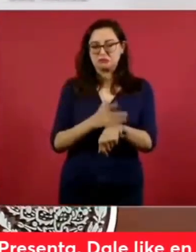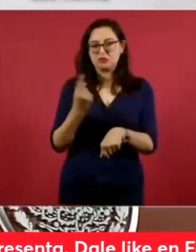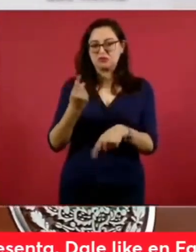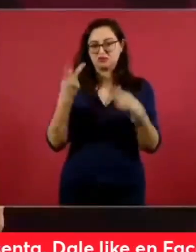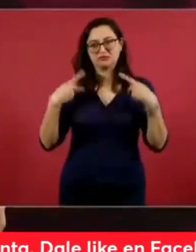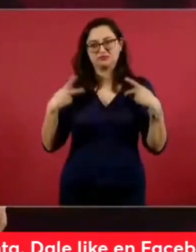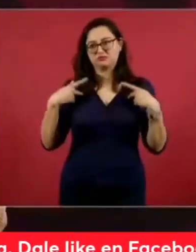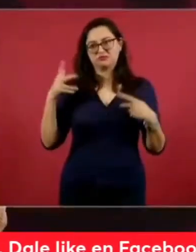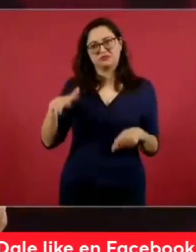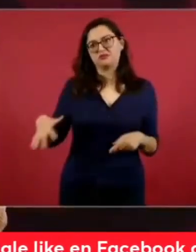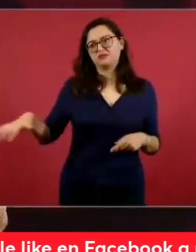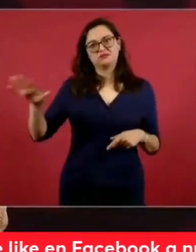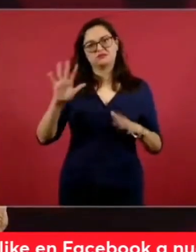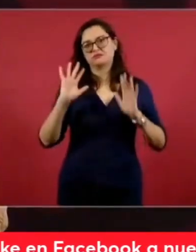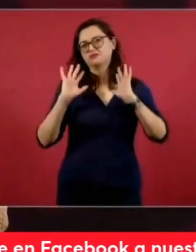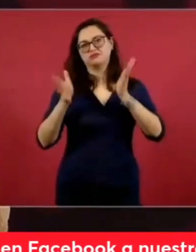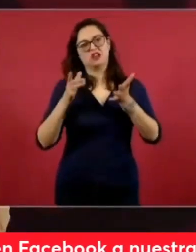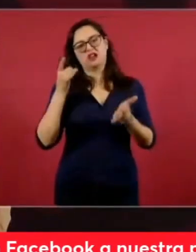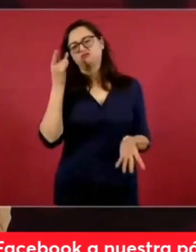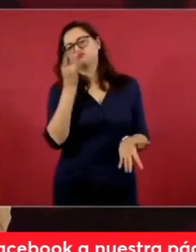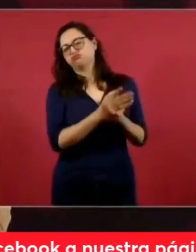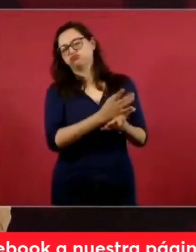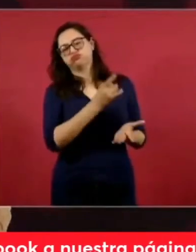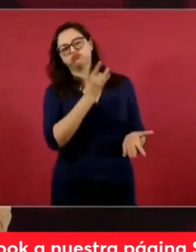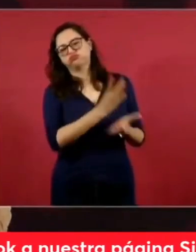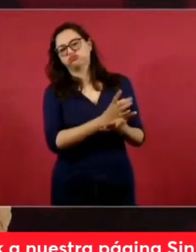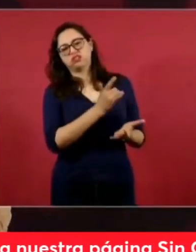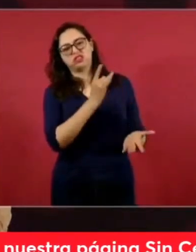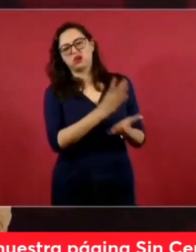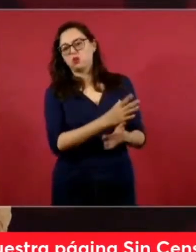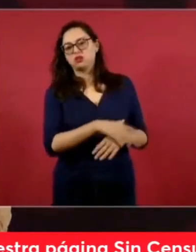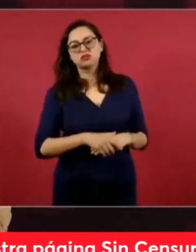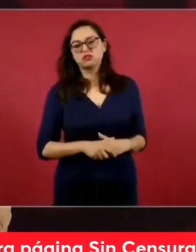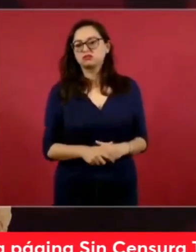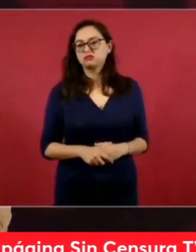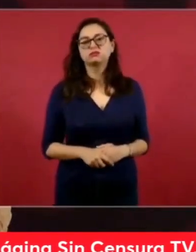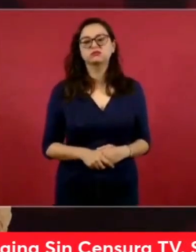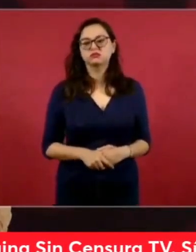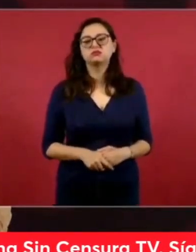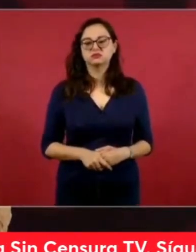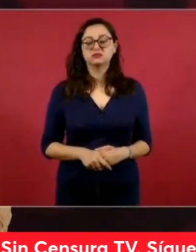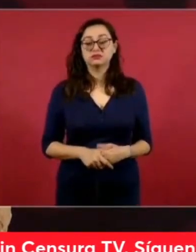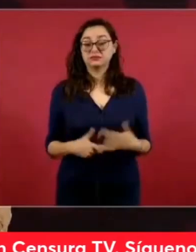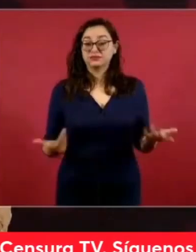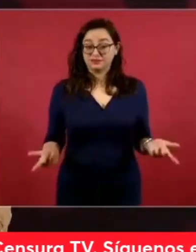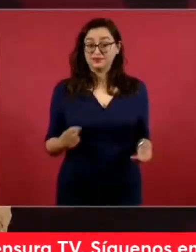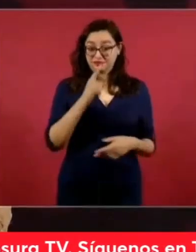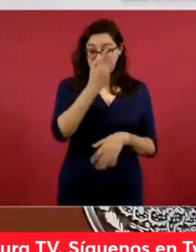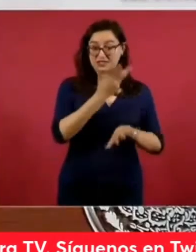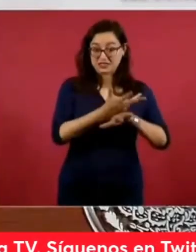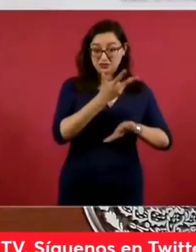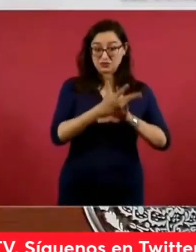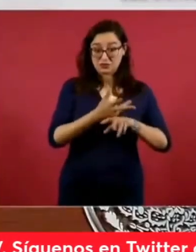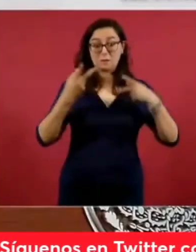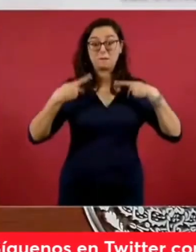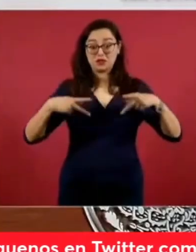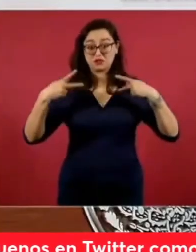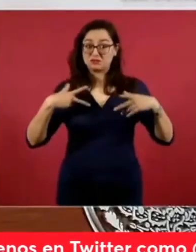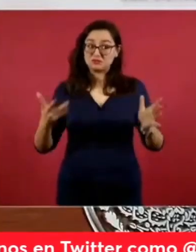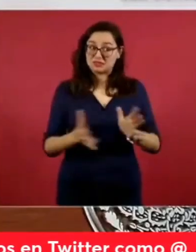¿Por qué no vemos la primera plana del New York Times y lo que dice Moss? Nada más